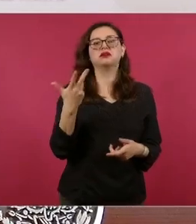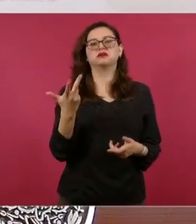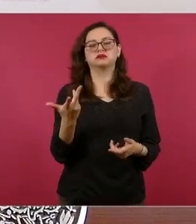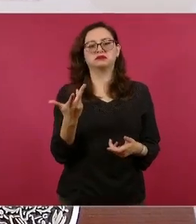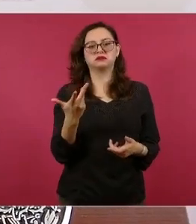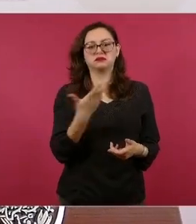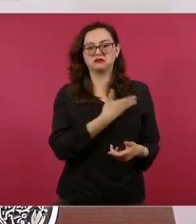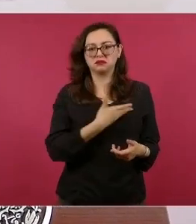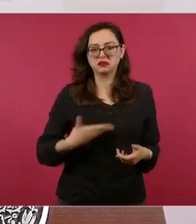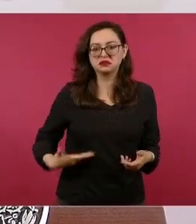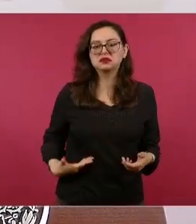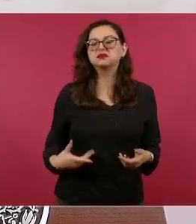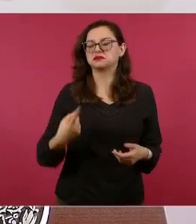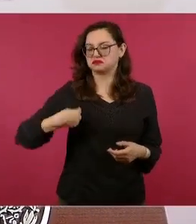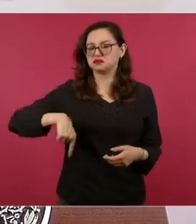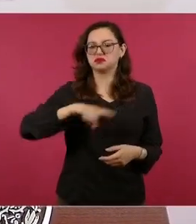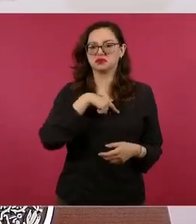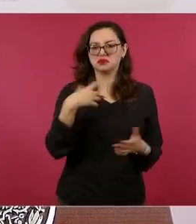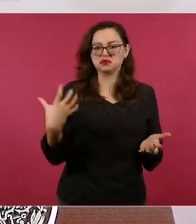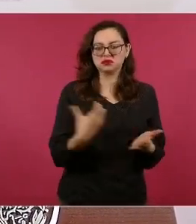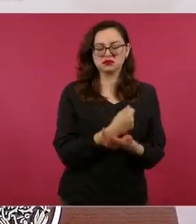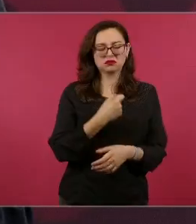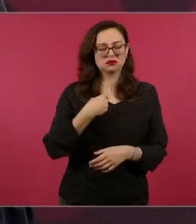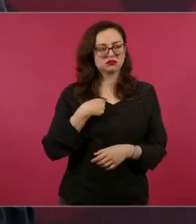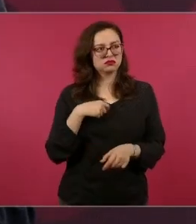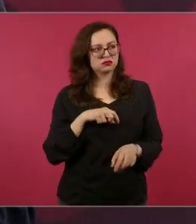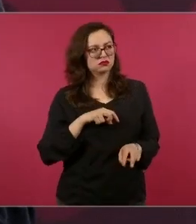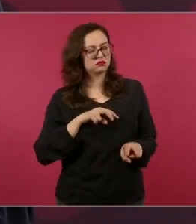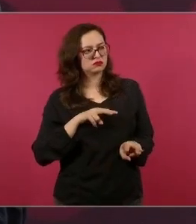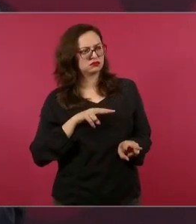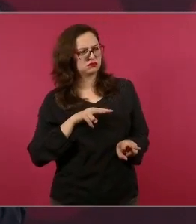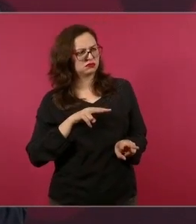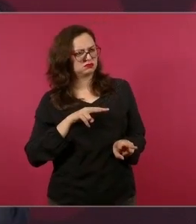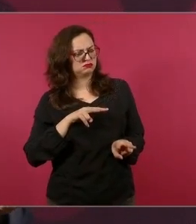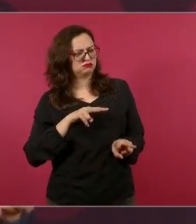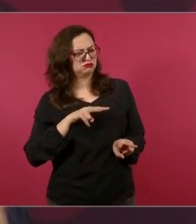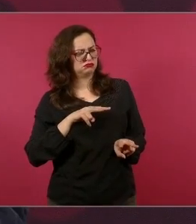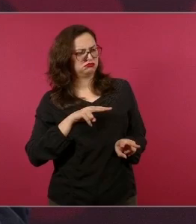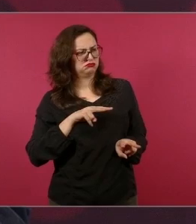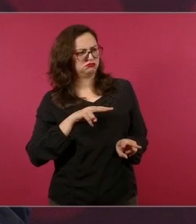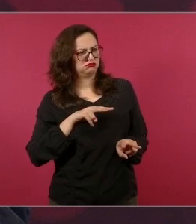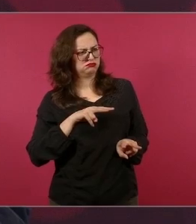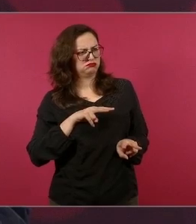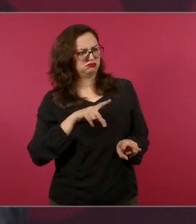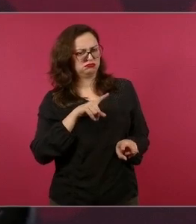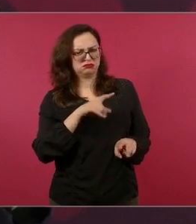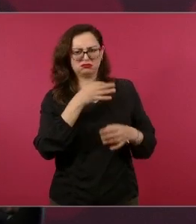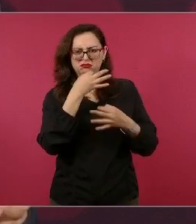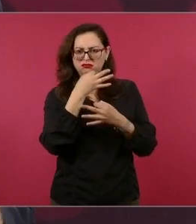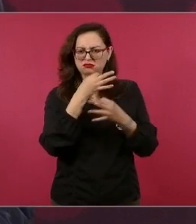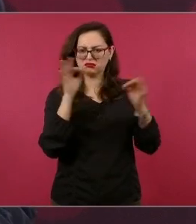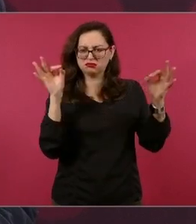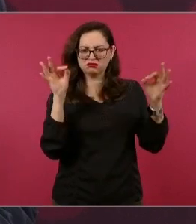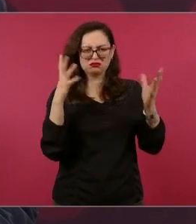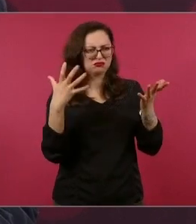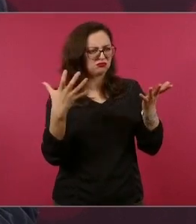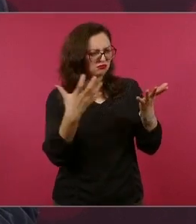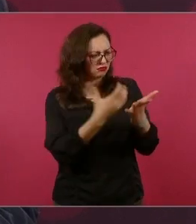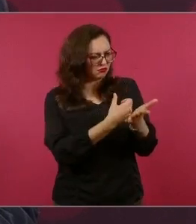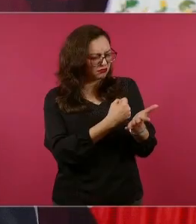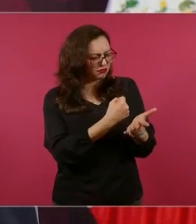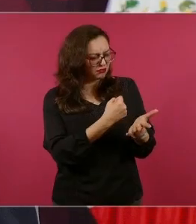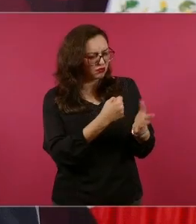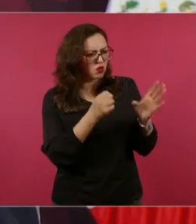Y bueno, ¿cómo le hicieron? O sea, ¿de dónde sacaron la información?